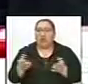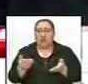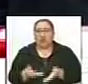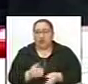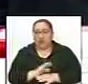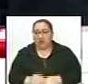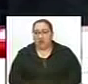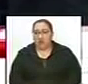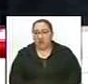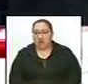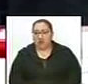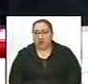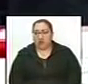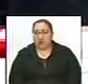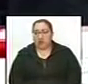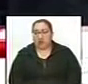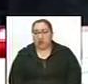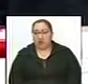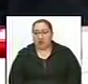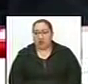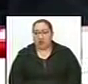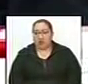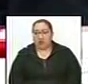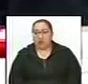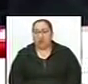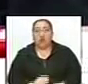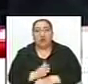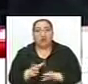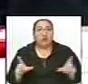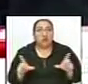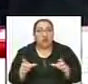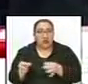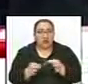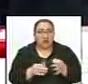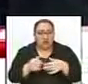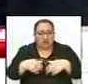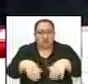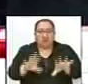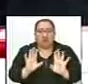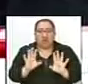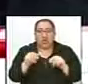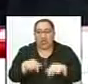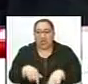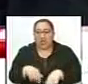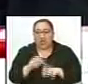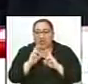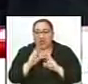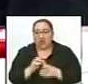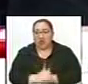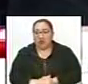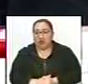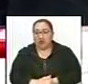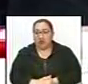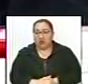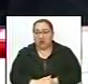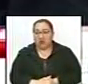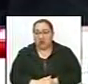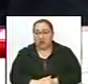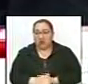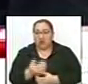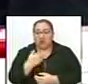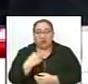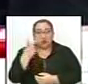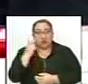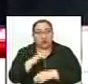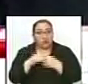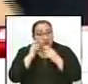este escenario. Cuando vayan a los espacios informativos, exprésense como estima. Acá tiene que haber respeto. Y yo lo he